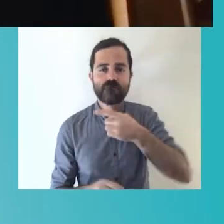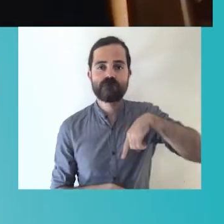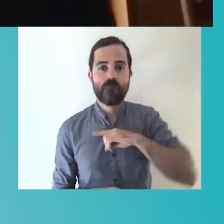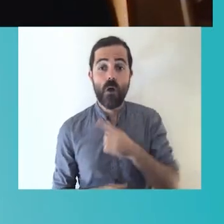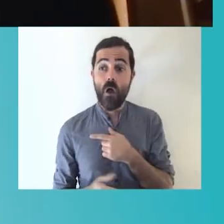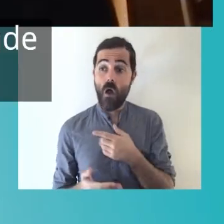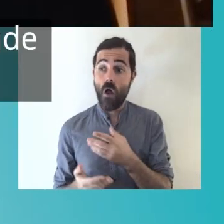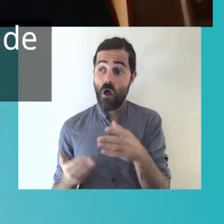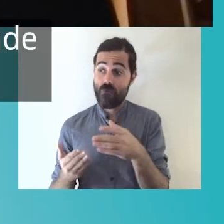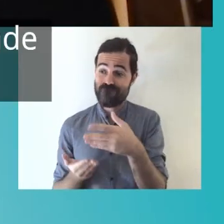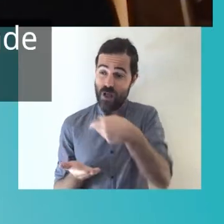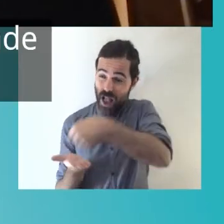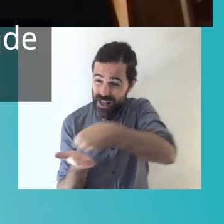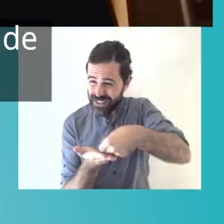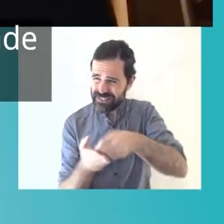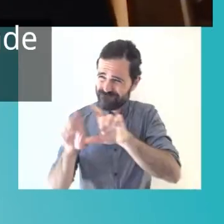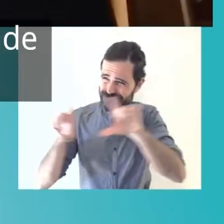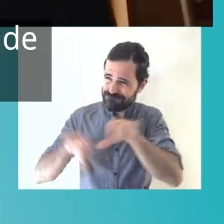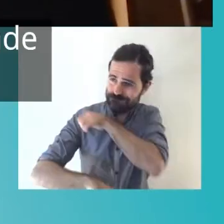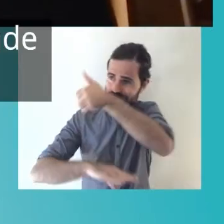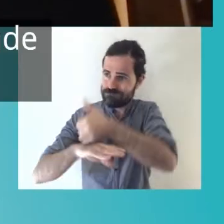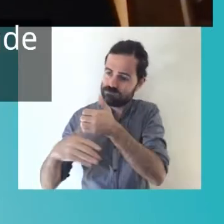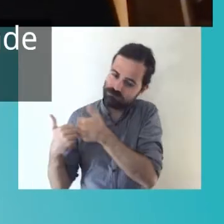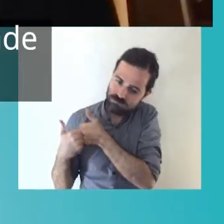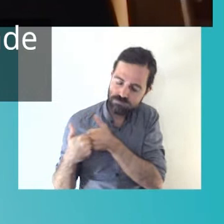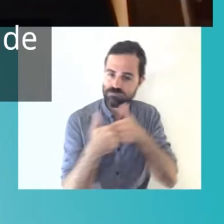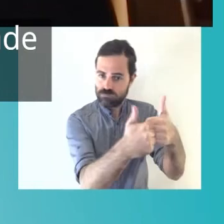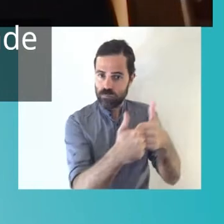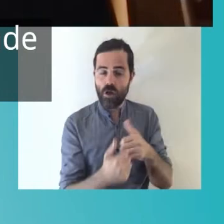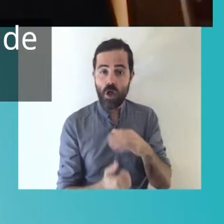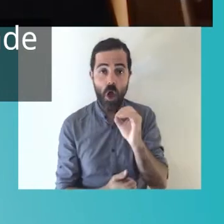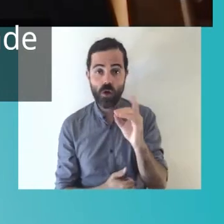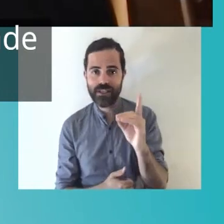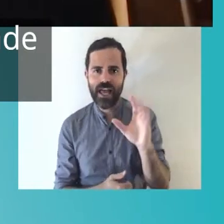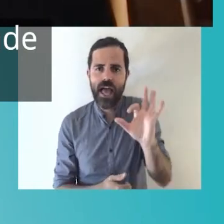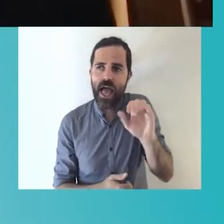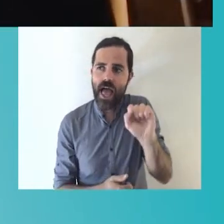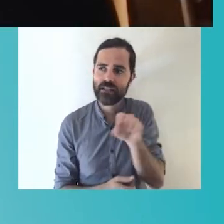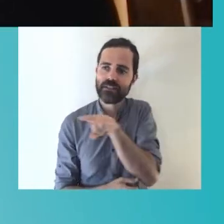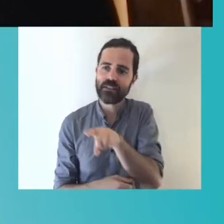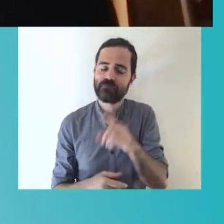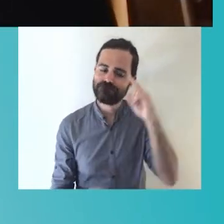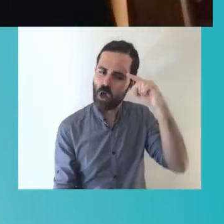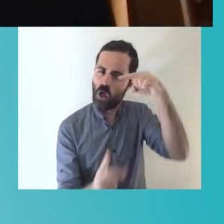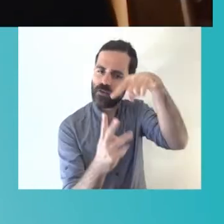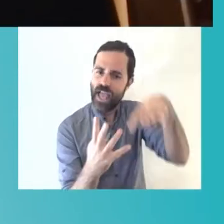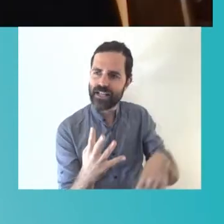acompañar a nuestros clientes corporativos a alcanzar sus objetivos de net zero mediante el desarrollo de portfolios forestales a